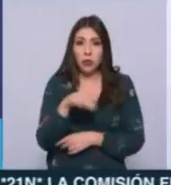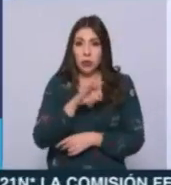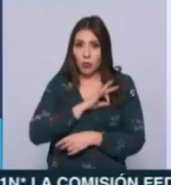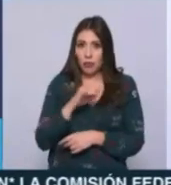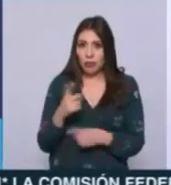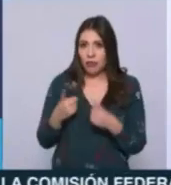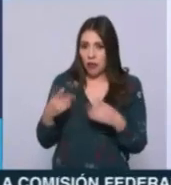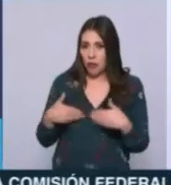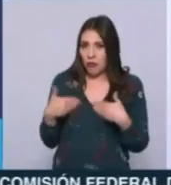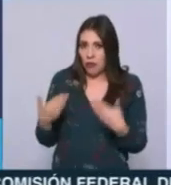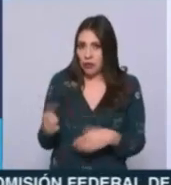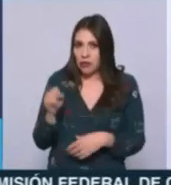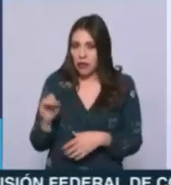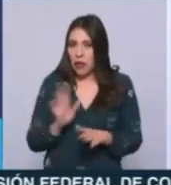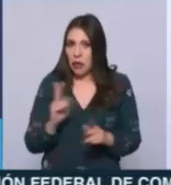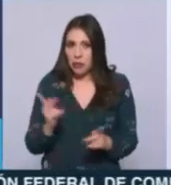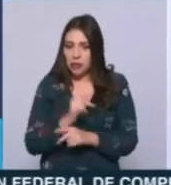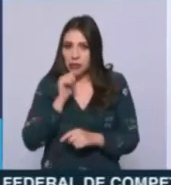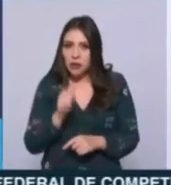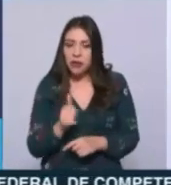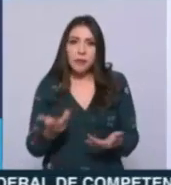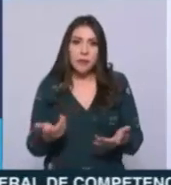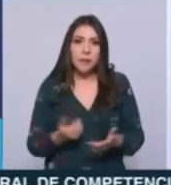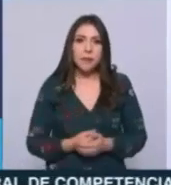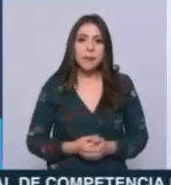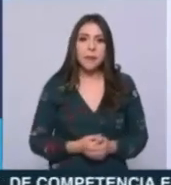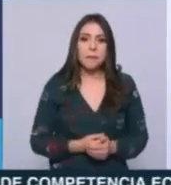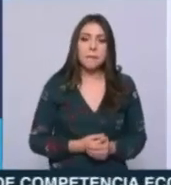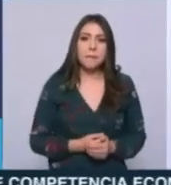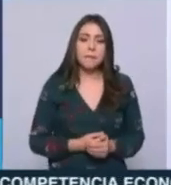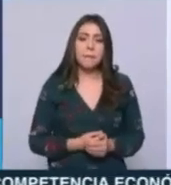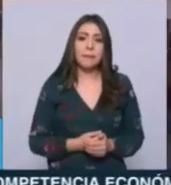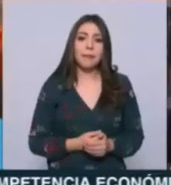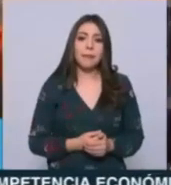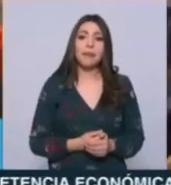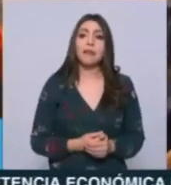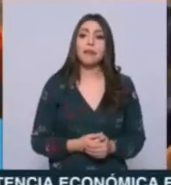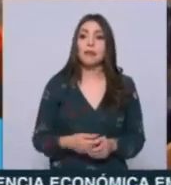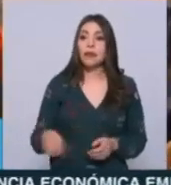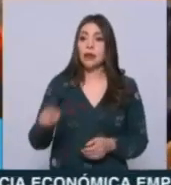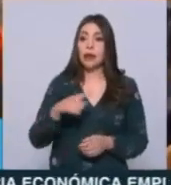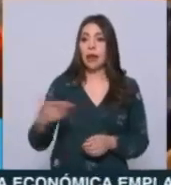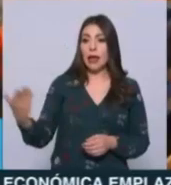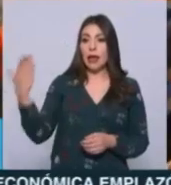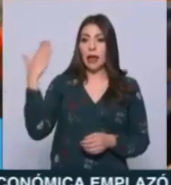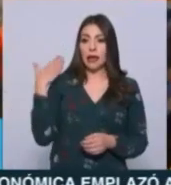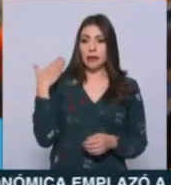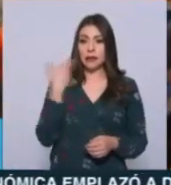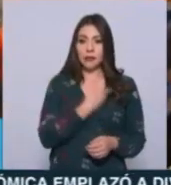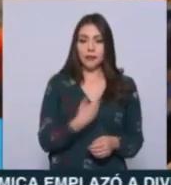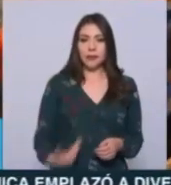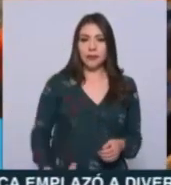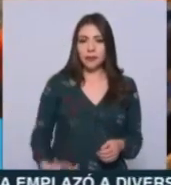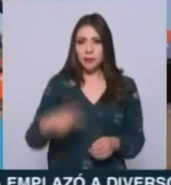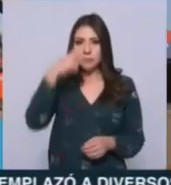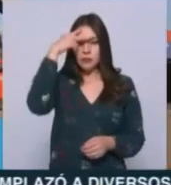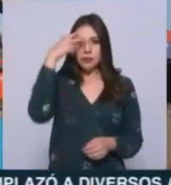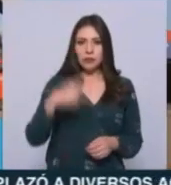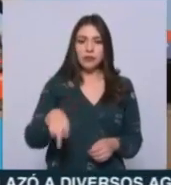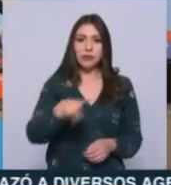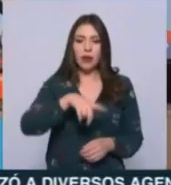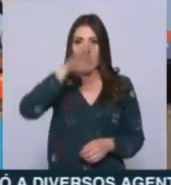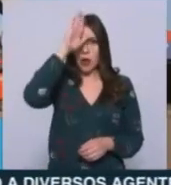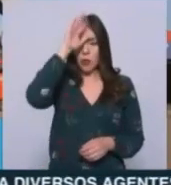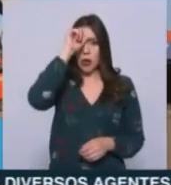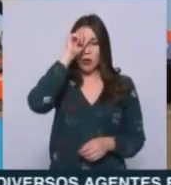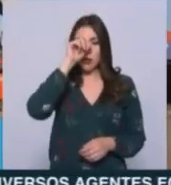de que la Cancillería, antes de que el presidente de México, Andrés Manuel López Obrador, pudieran tuitear sobre este acuerdo, por supuesto